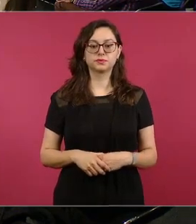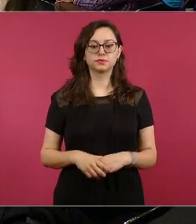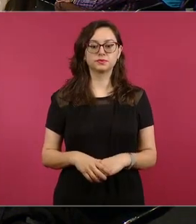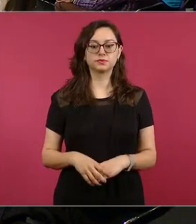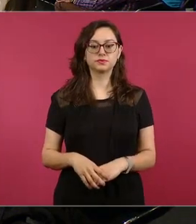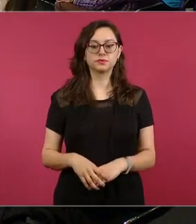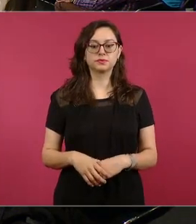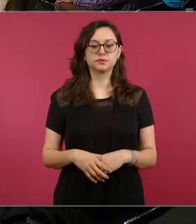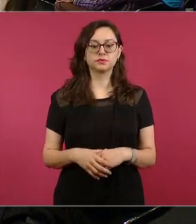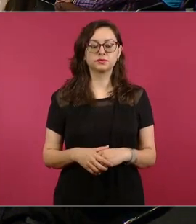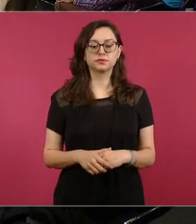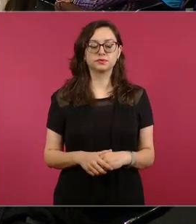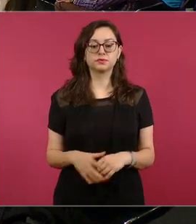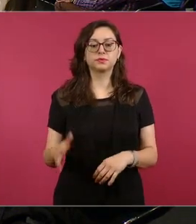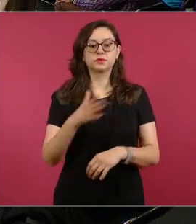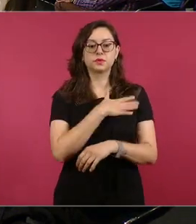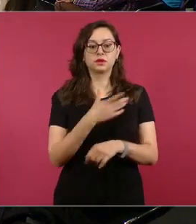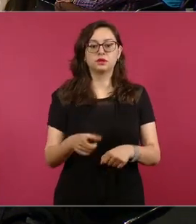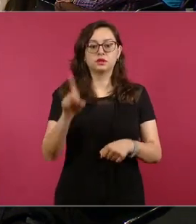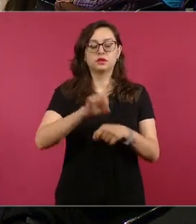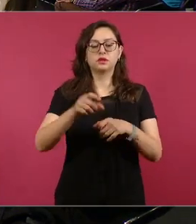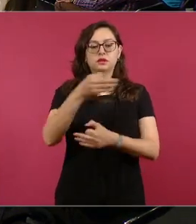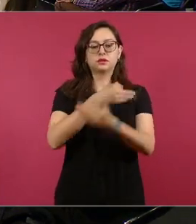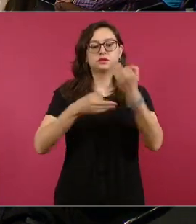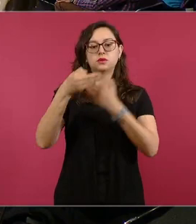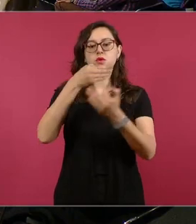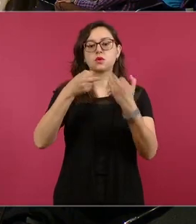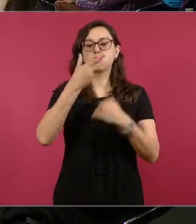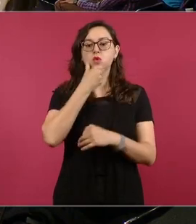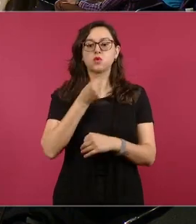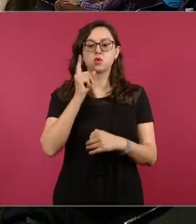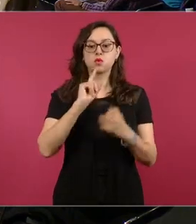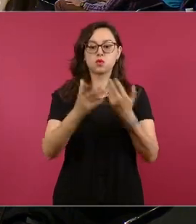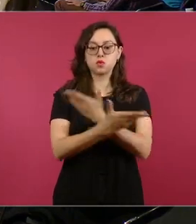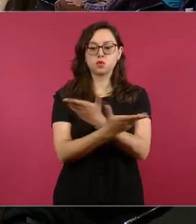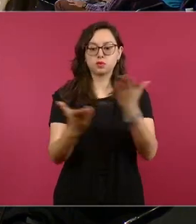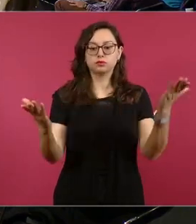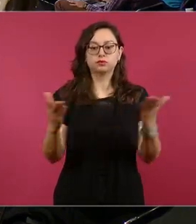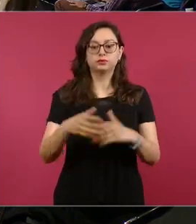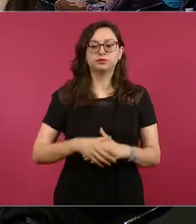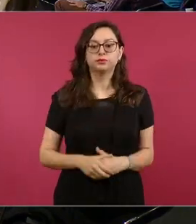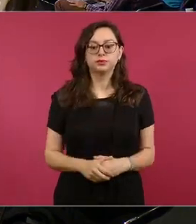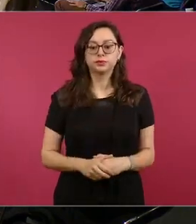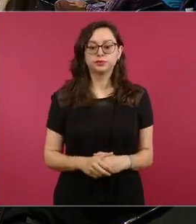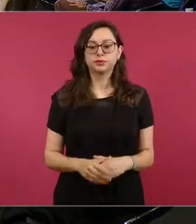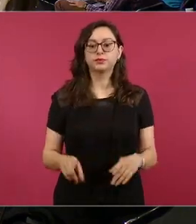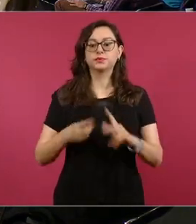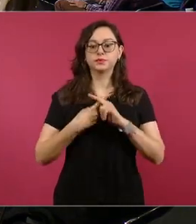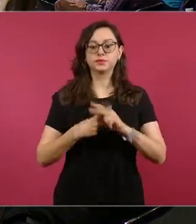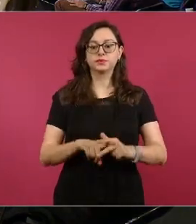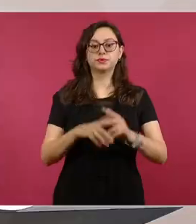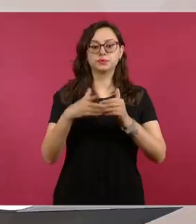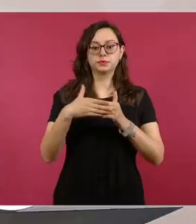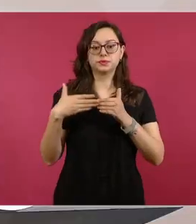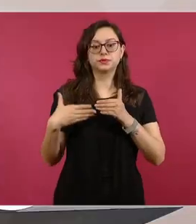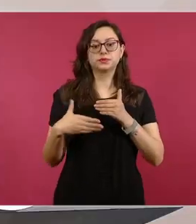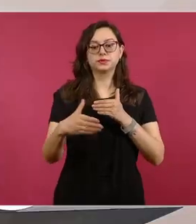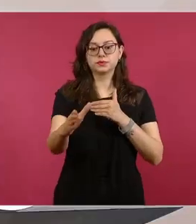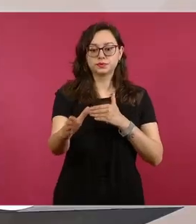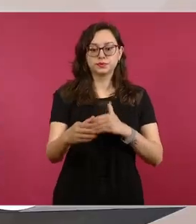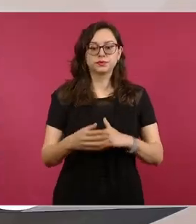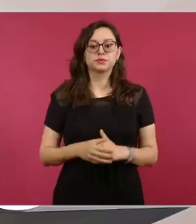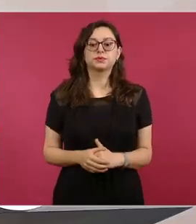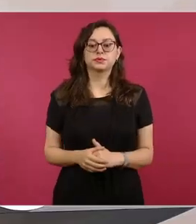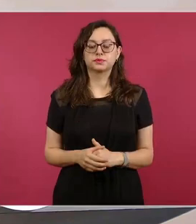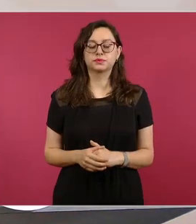Muy buenos días a todas y todos ustedes. Perdón, en esta semana que inicia y damos comienzo, señor presidente,